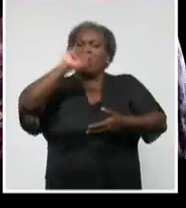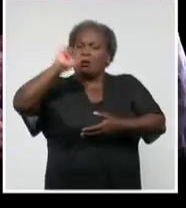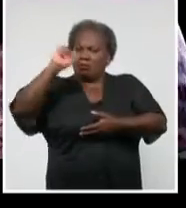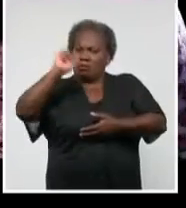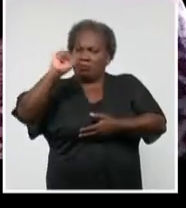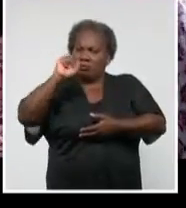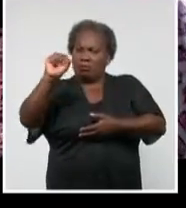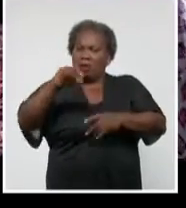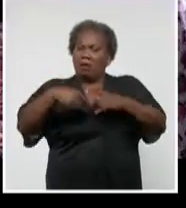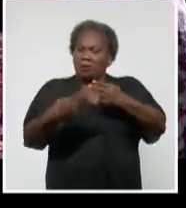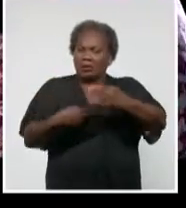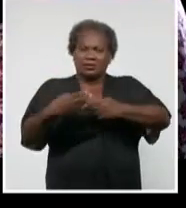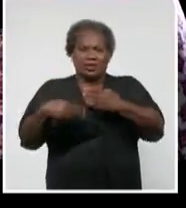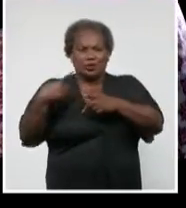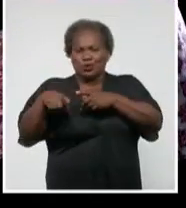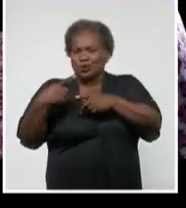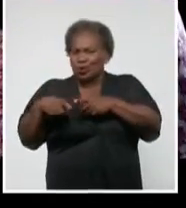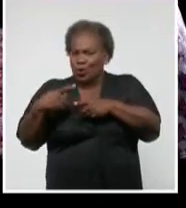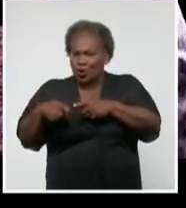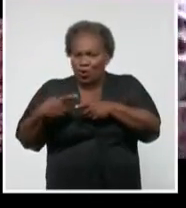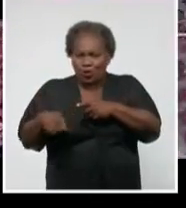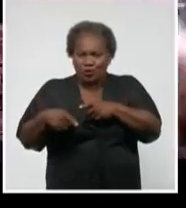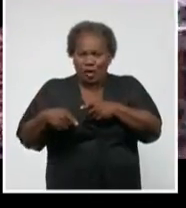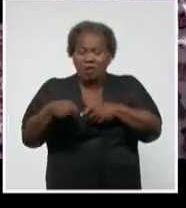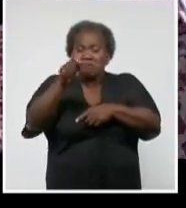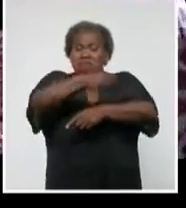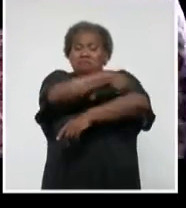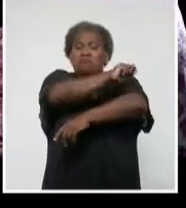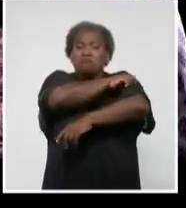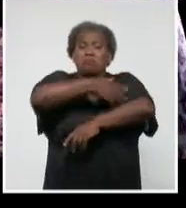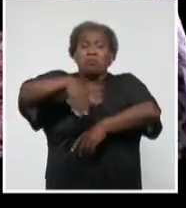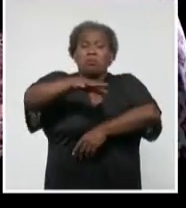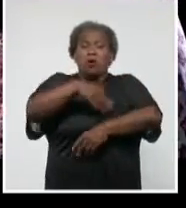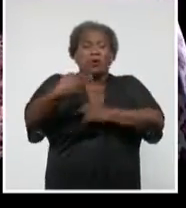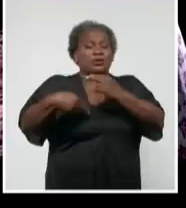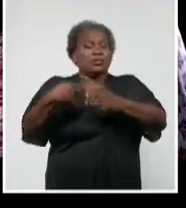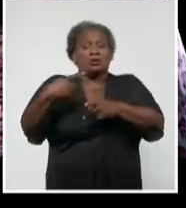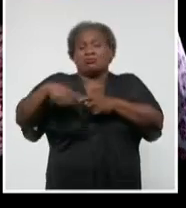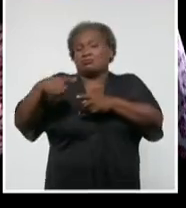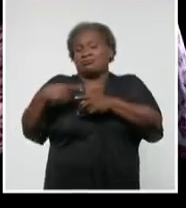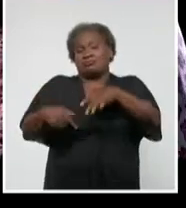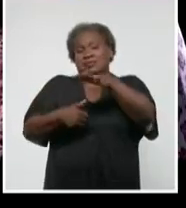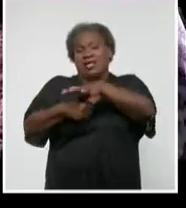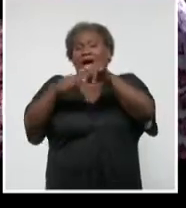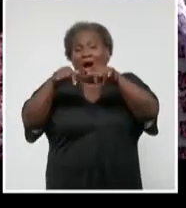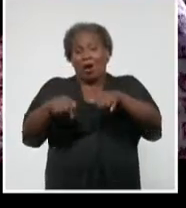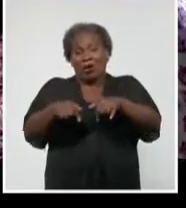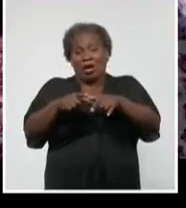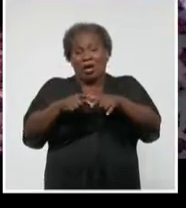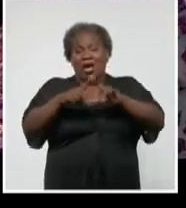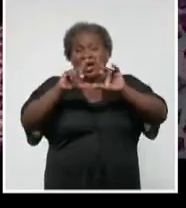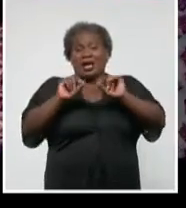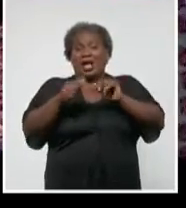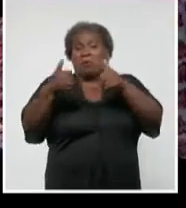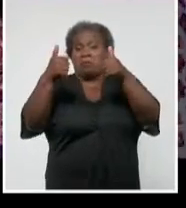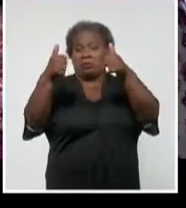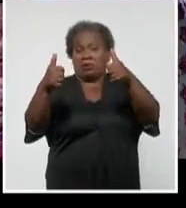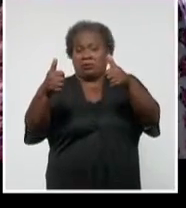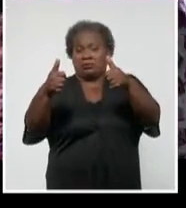porque está haciendo cosas a favor de la gente que no había hecho o que no hicieron otros gobiernos anteriores. Venezuela